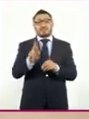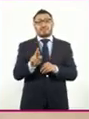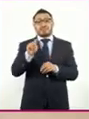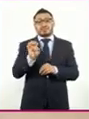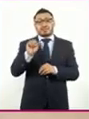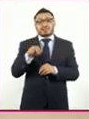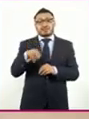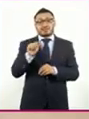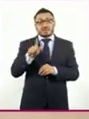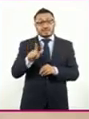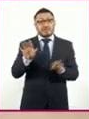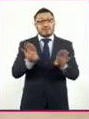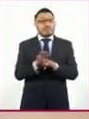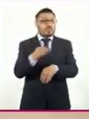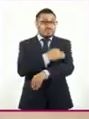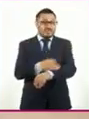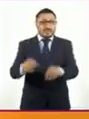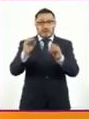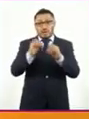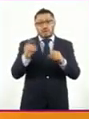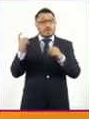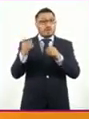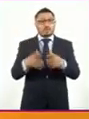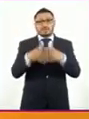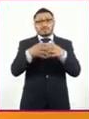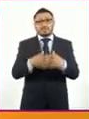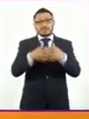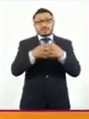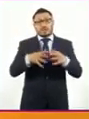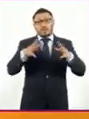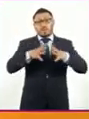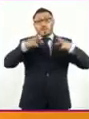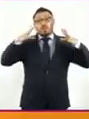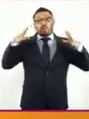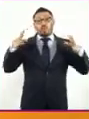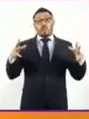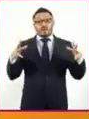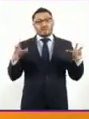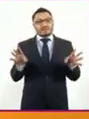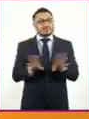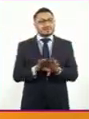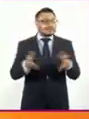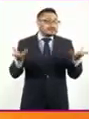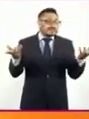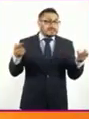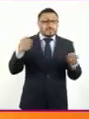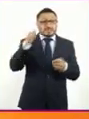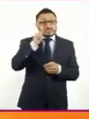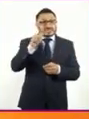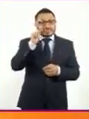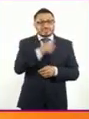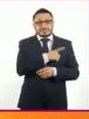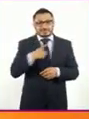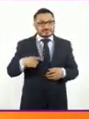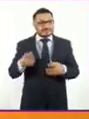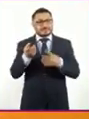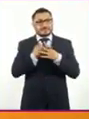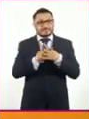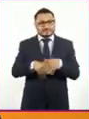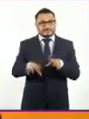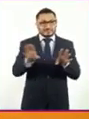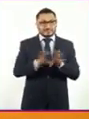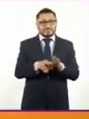mi familia o uno automatizado como el de las grandes industrias, siempre se debe comenzar por